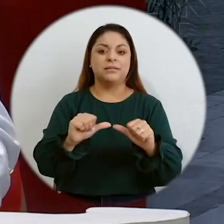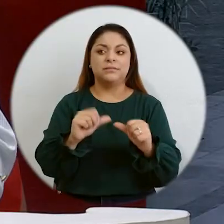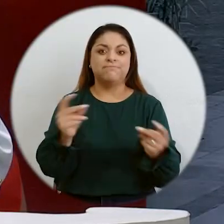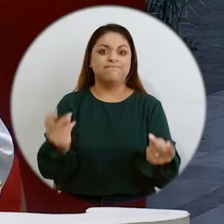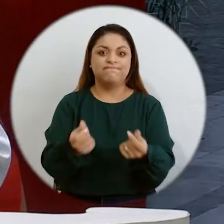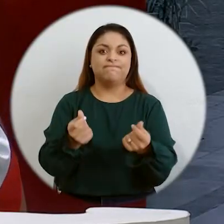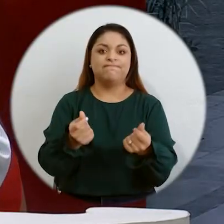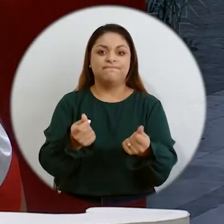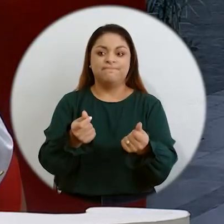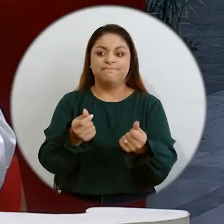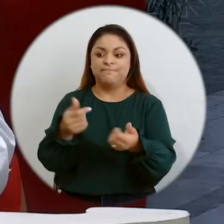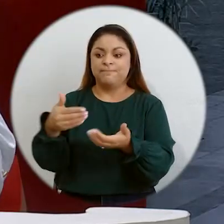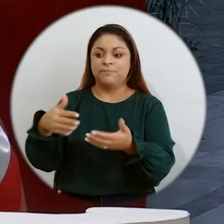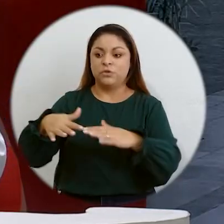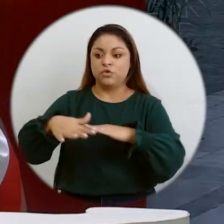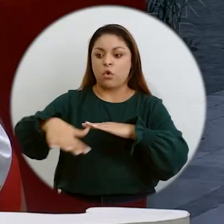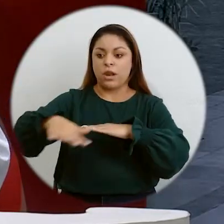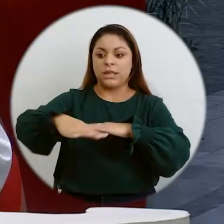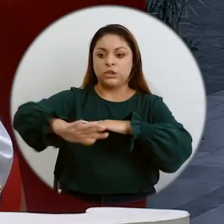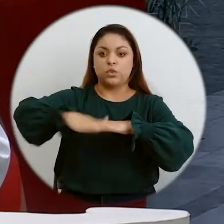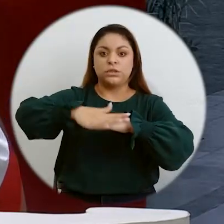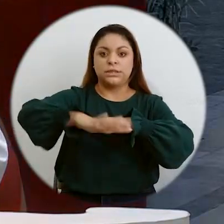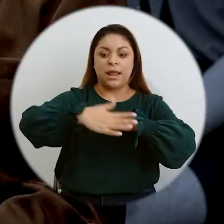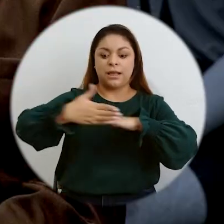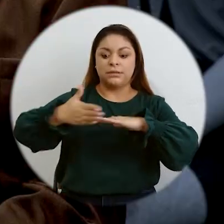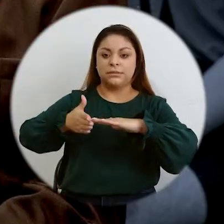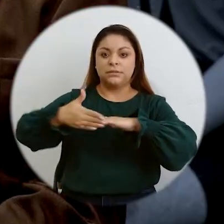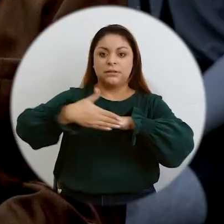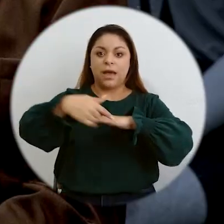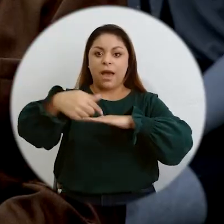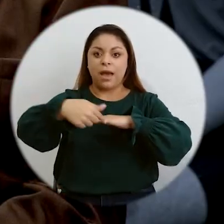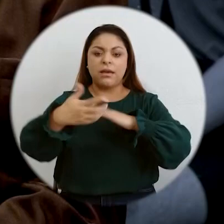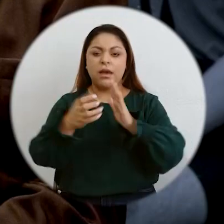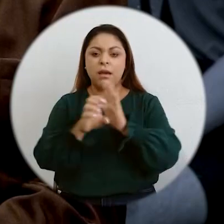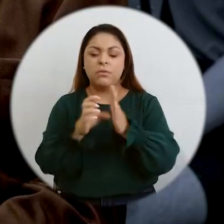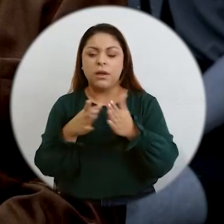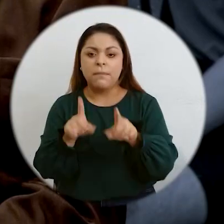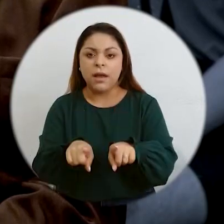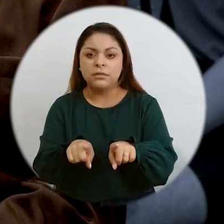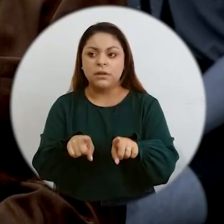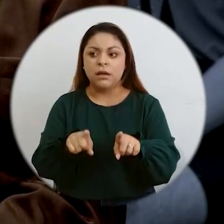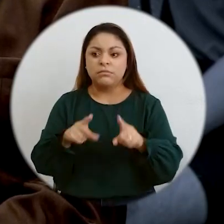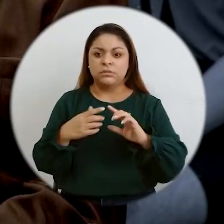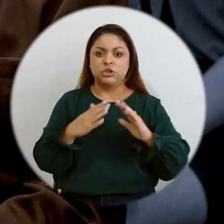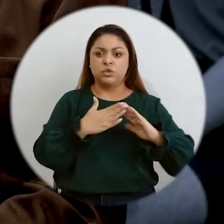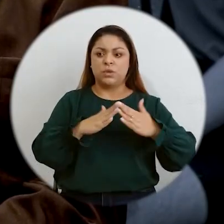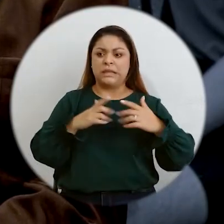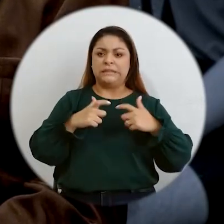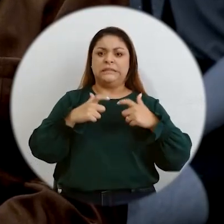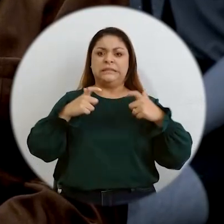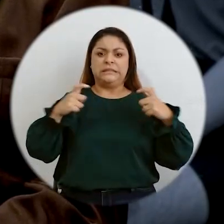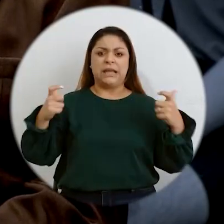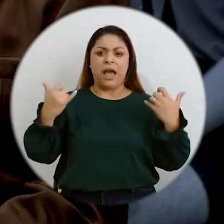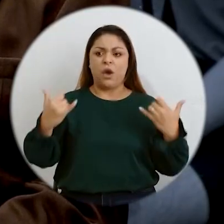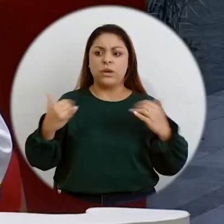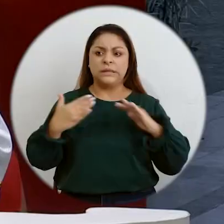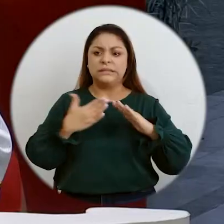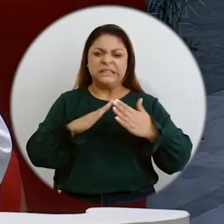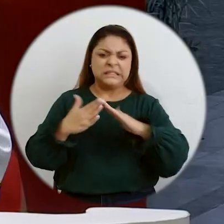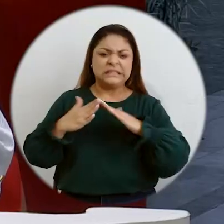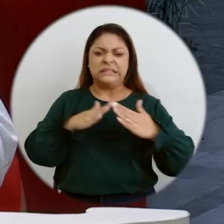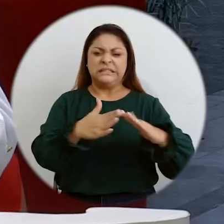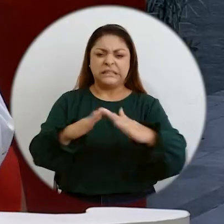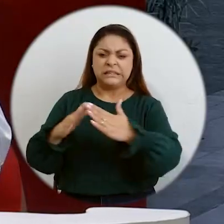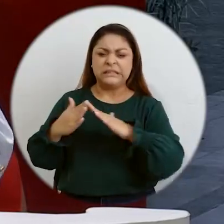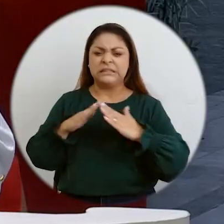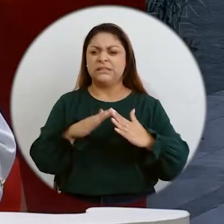las zonas costeras. Es decir, ¿qué pasa con las grandes ciudades? El mundo se está urbanizando, y qué pasa con las grandes ciudades en términos